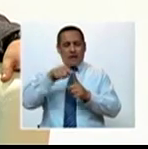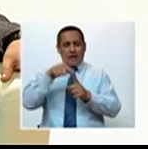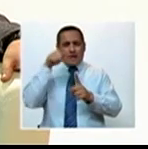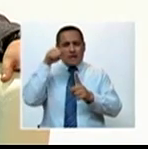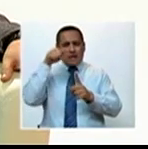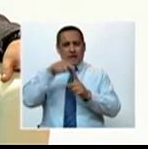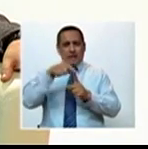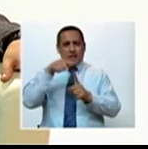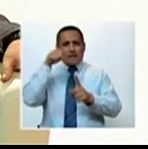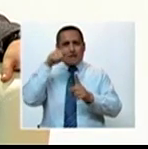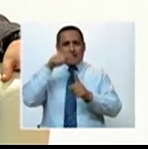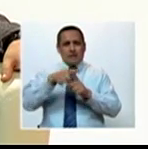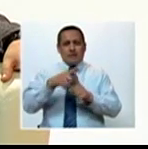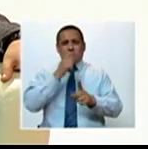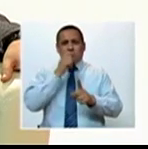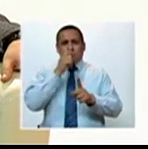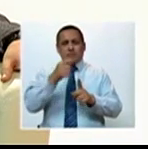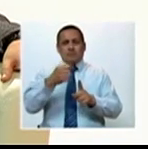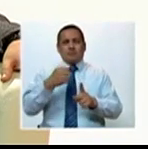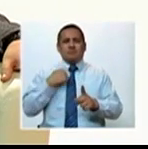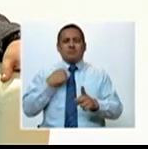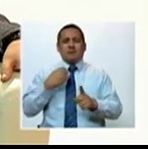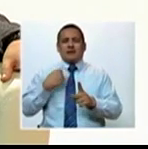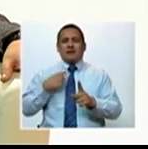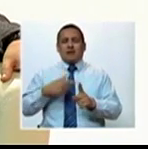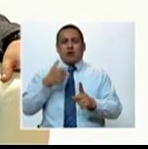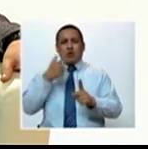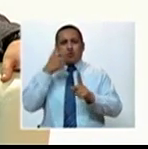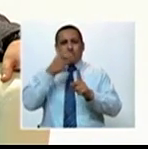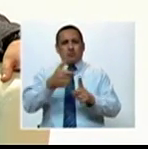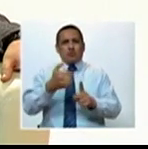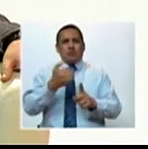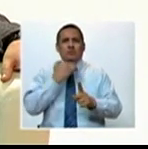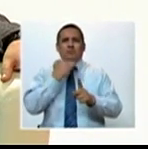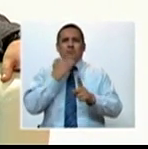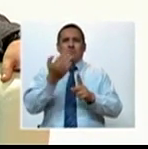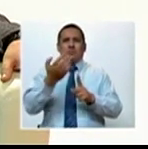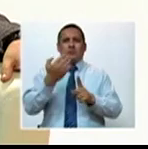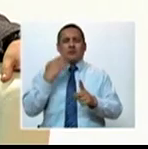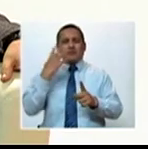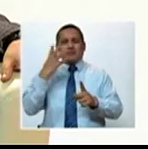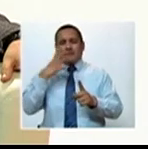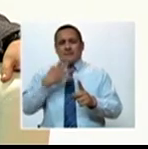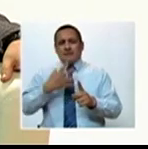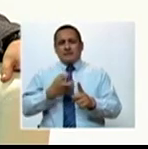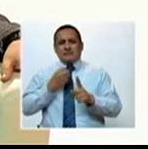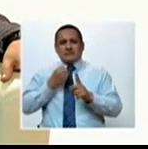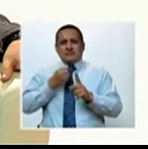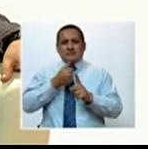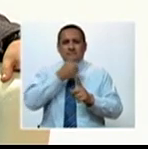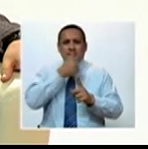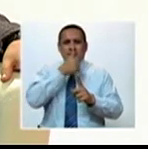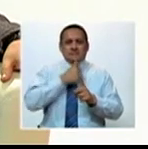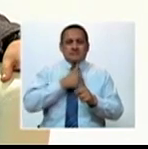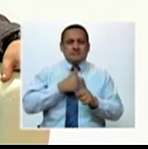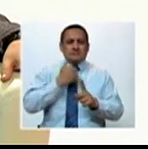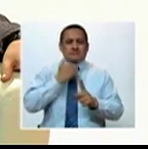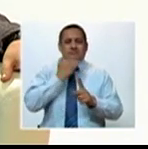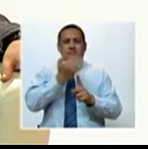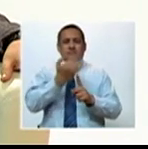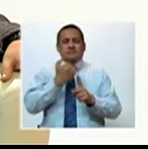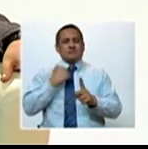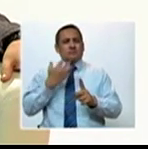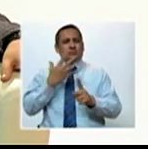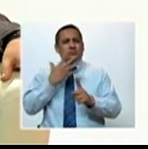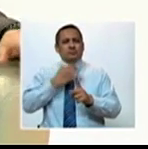torno al consumo de drogas, hay pérdida de autocontrol, incapacidad para abstenerse, tolerancia,